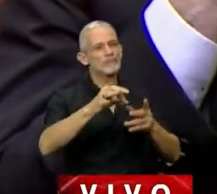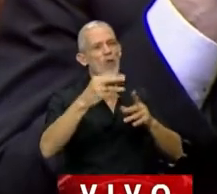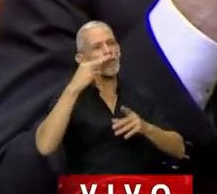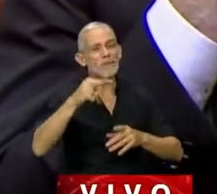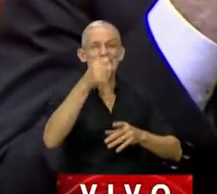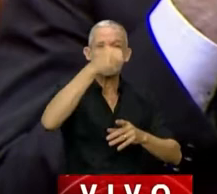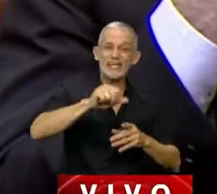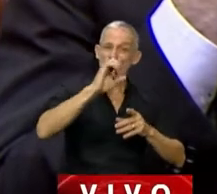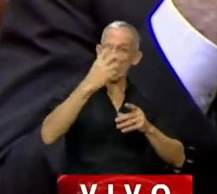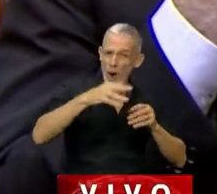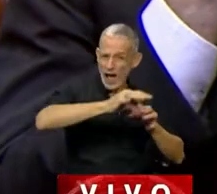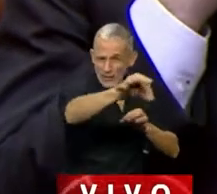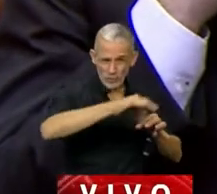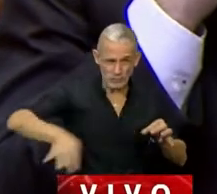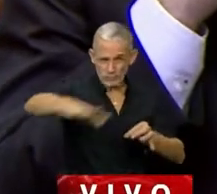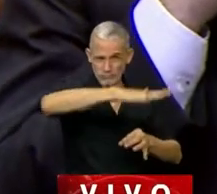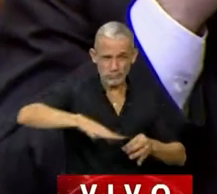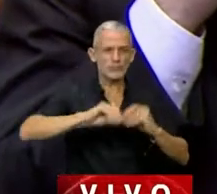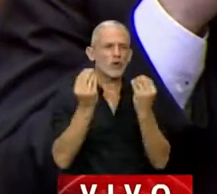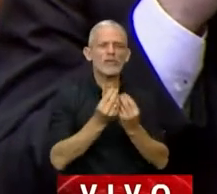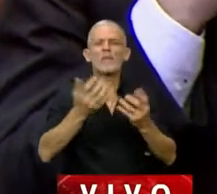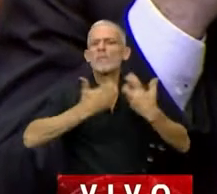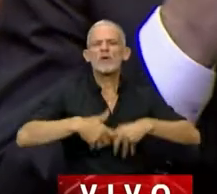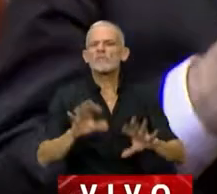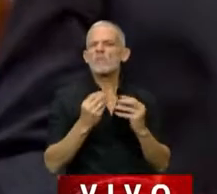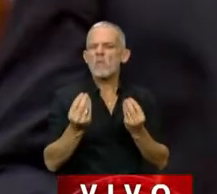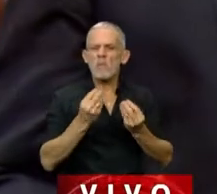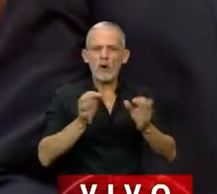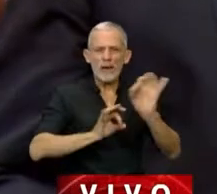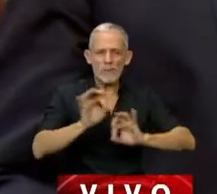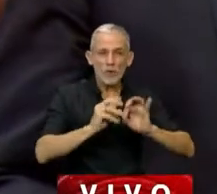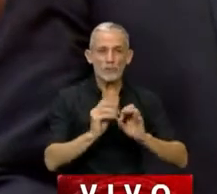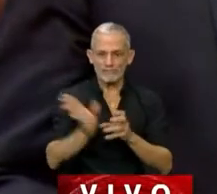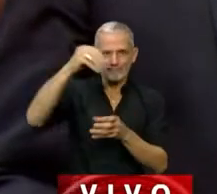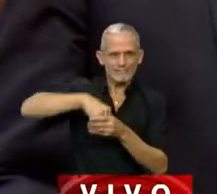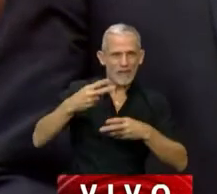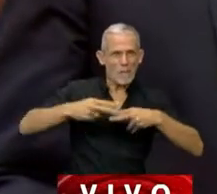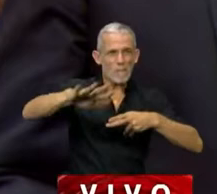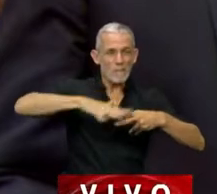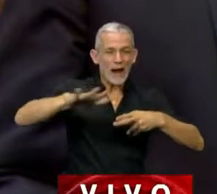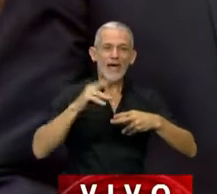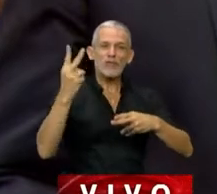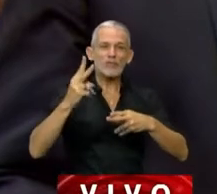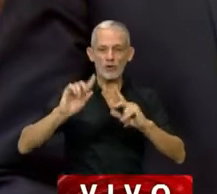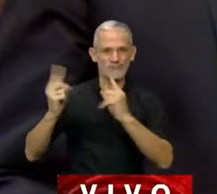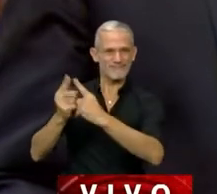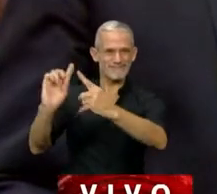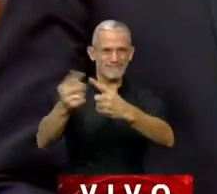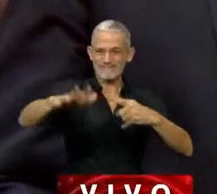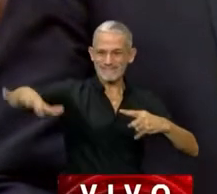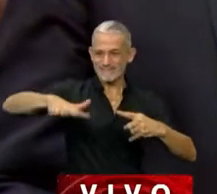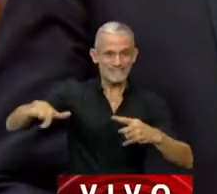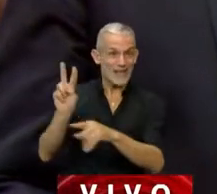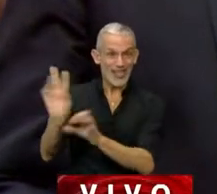2.604 hectáreas totales. El proyecto se fundamenta en la importancia de la incorporación al parque de dos ambientes que no se